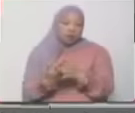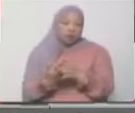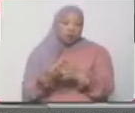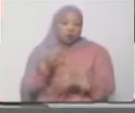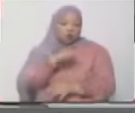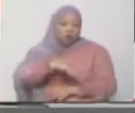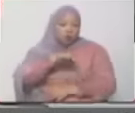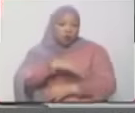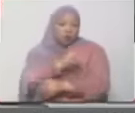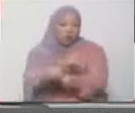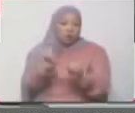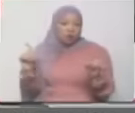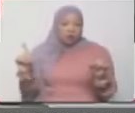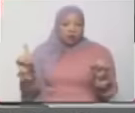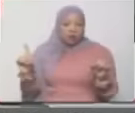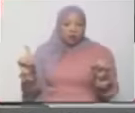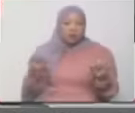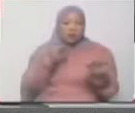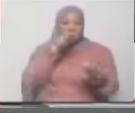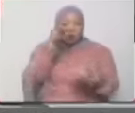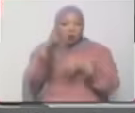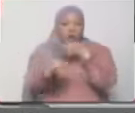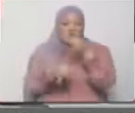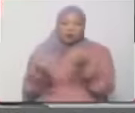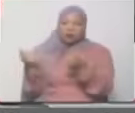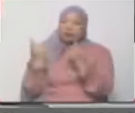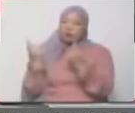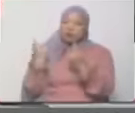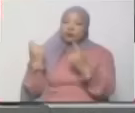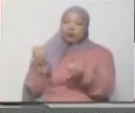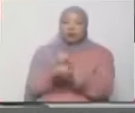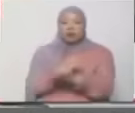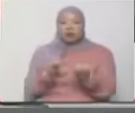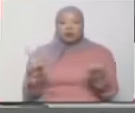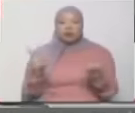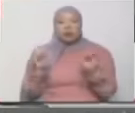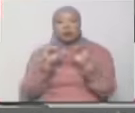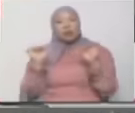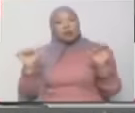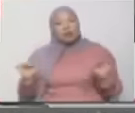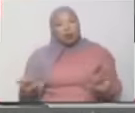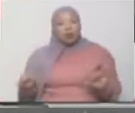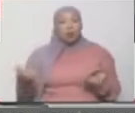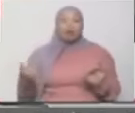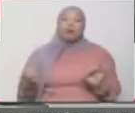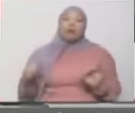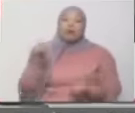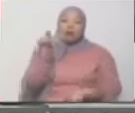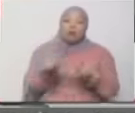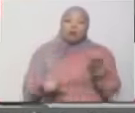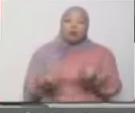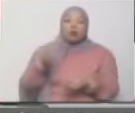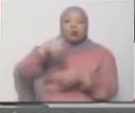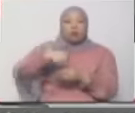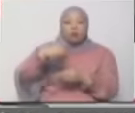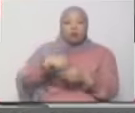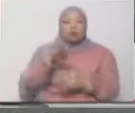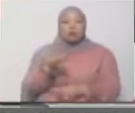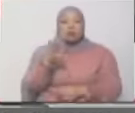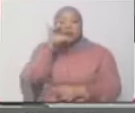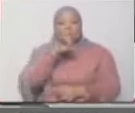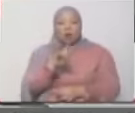de la democracia. Pero a uno le enseñaban la democracia, el sistema donde la gente puede votar cada 5 años